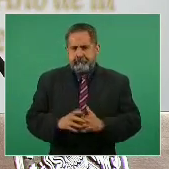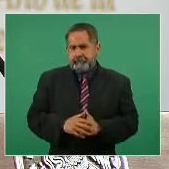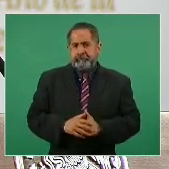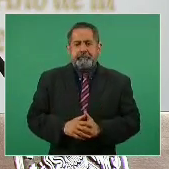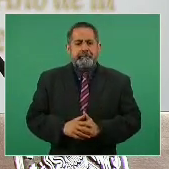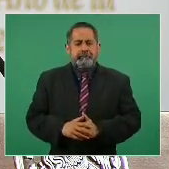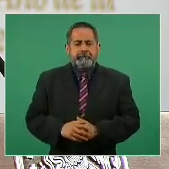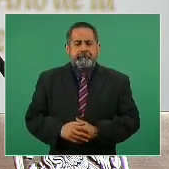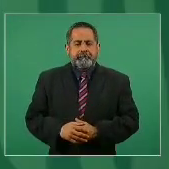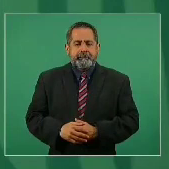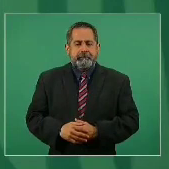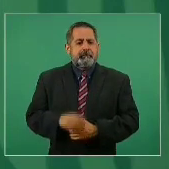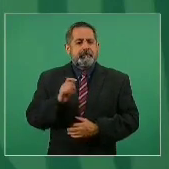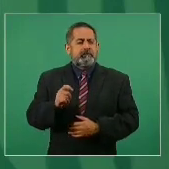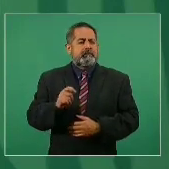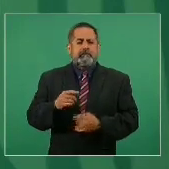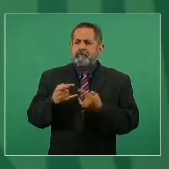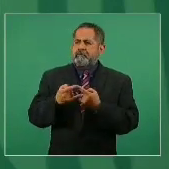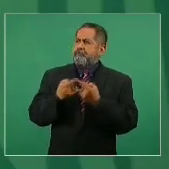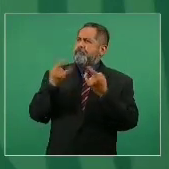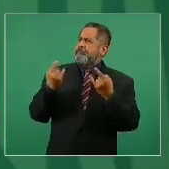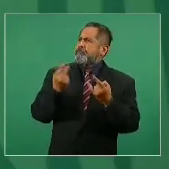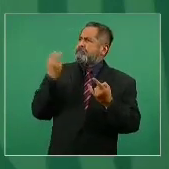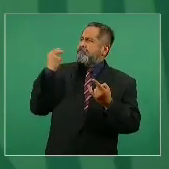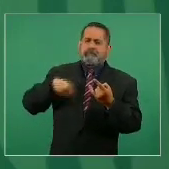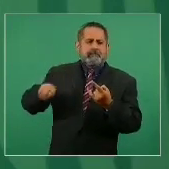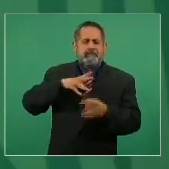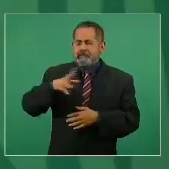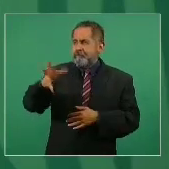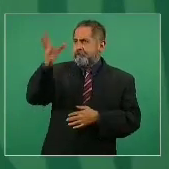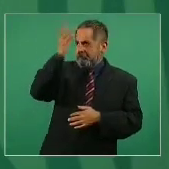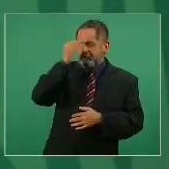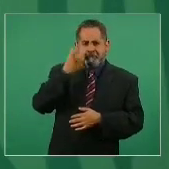Como la historia es la maestra de la vida,